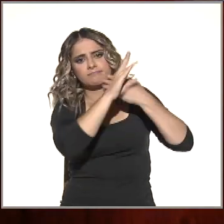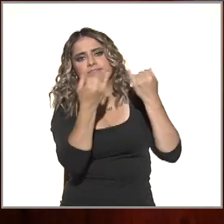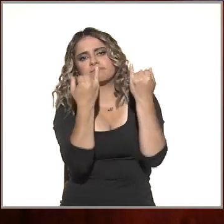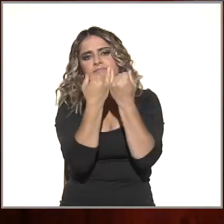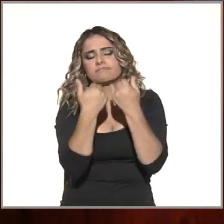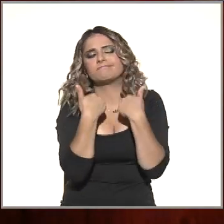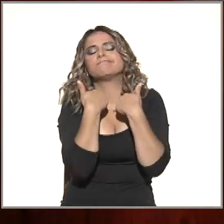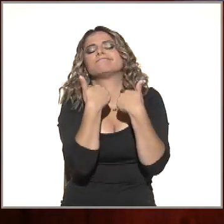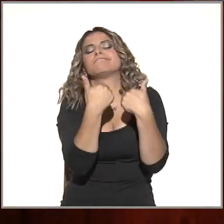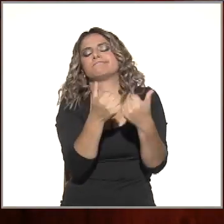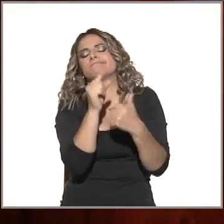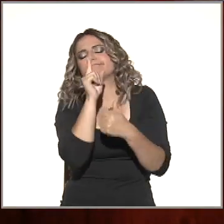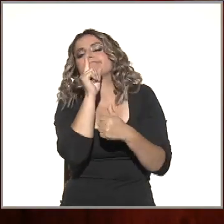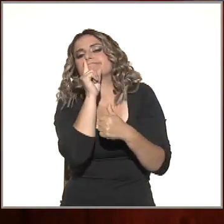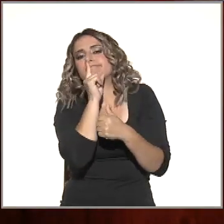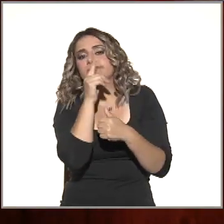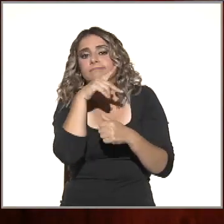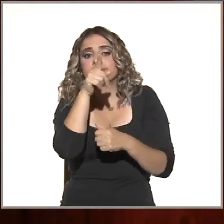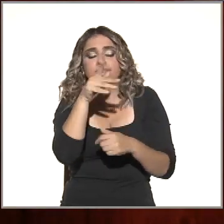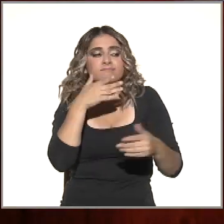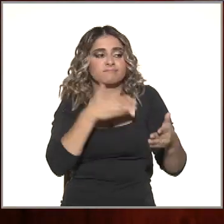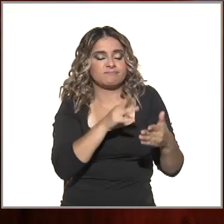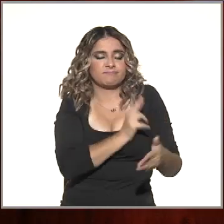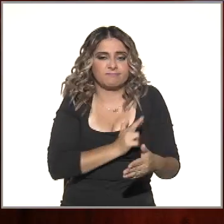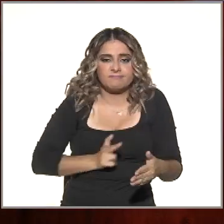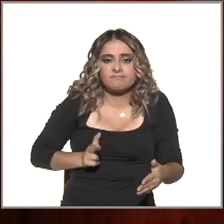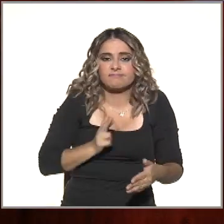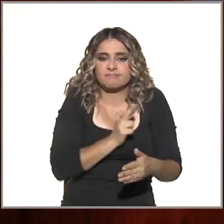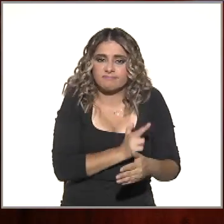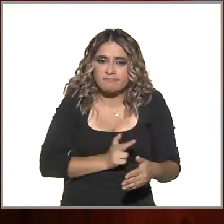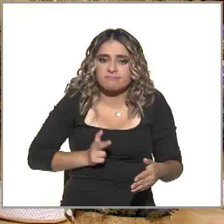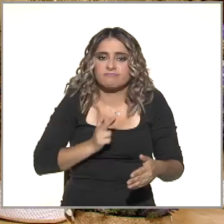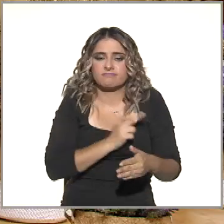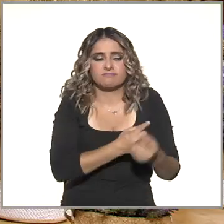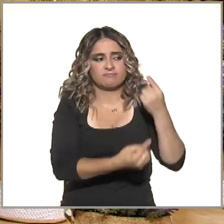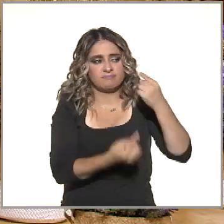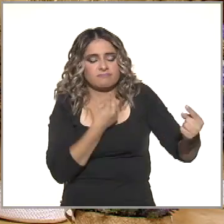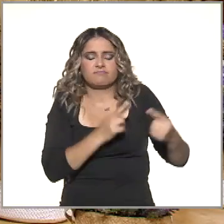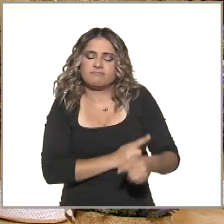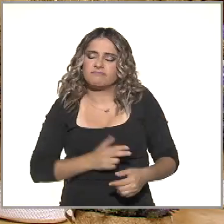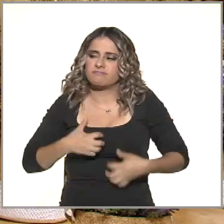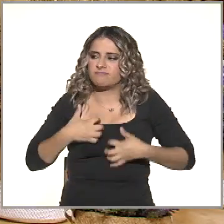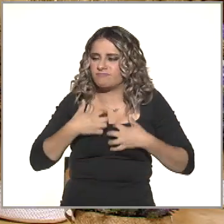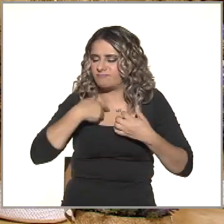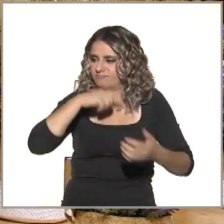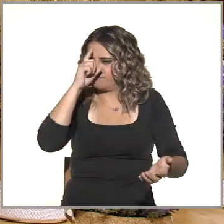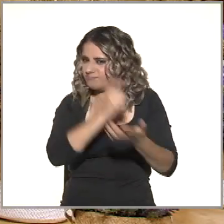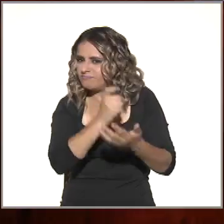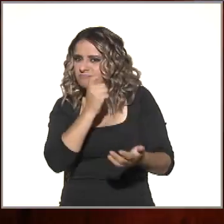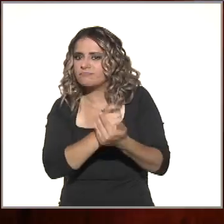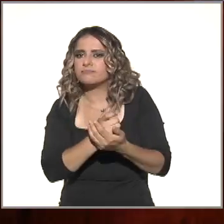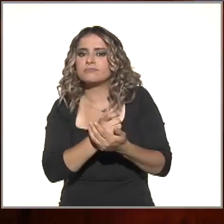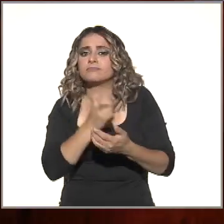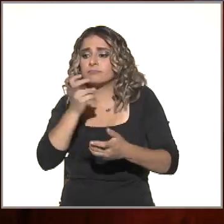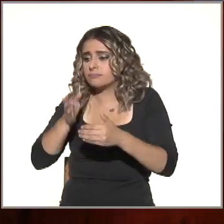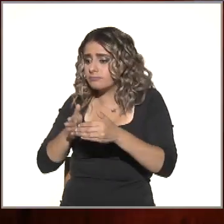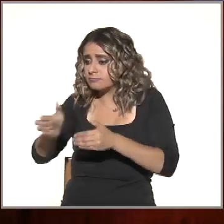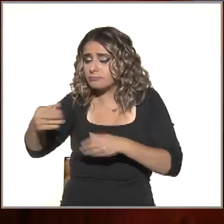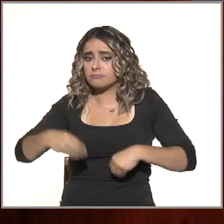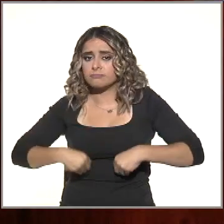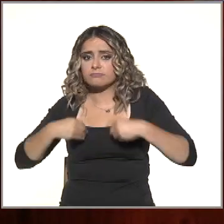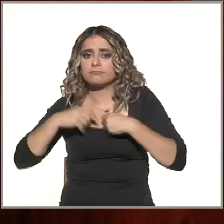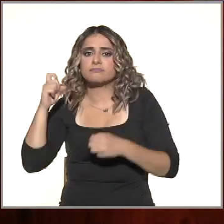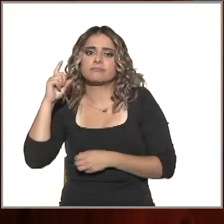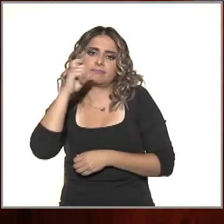como detenido y atorado en la rabia, en las cosas que te lastimaron, pues es muy difícil seguir. Entonces yo creo que si tienes a